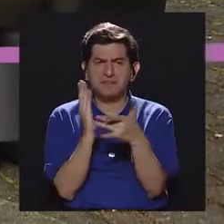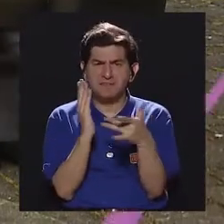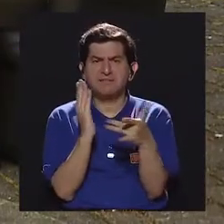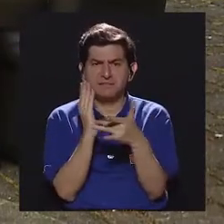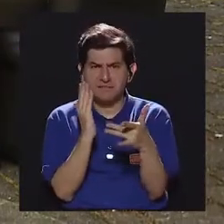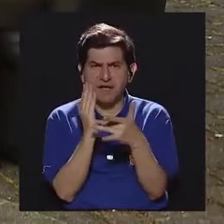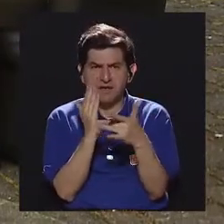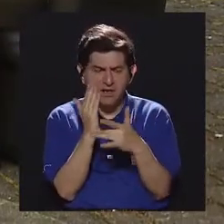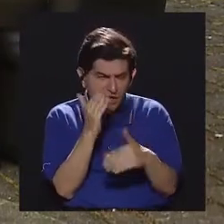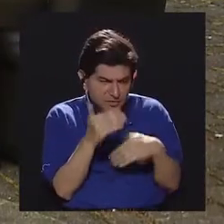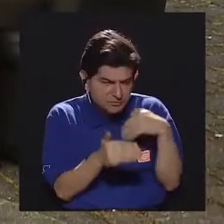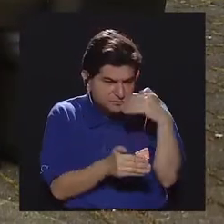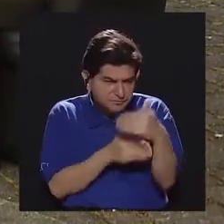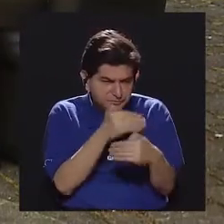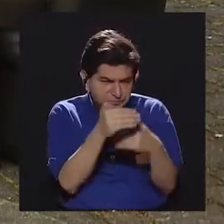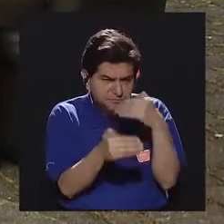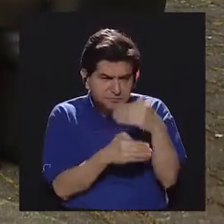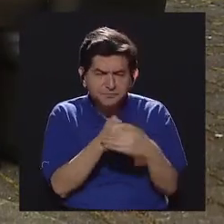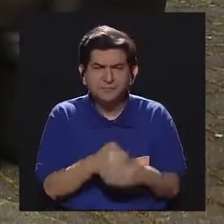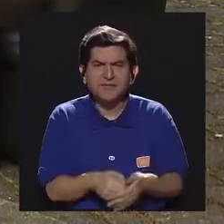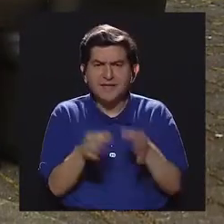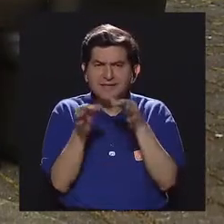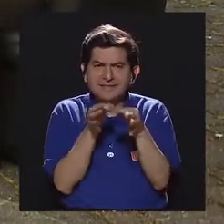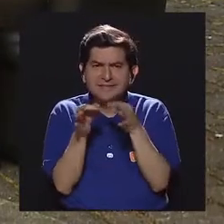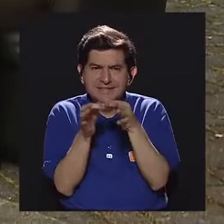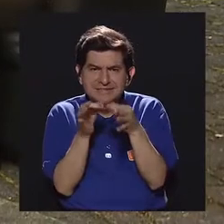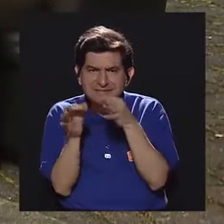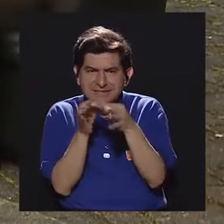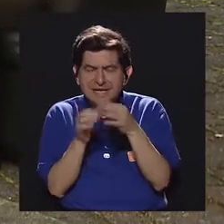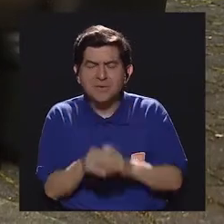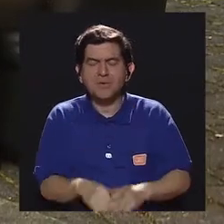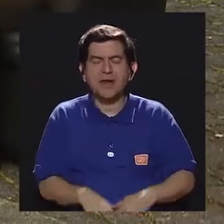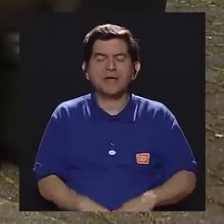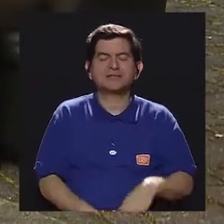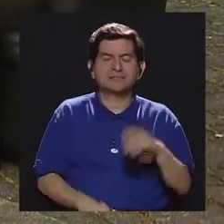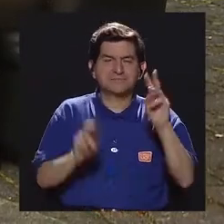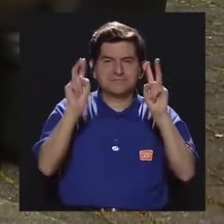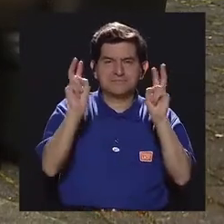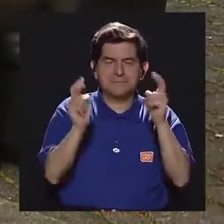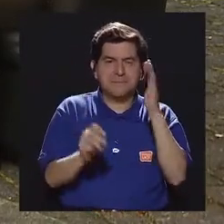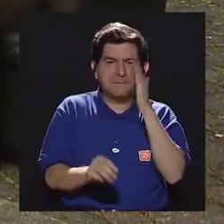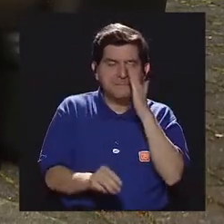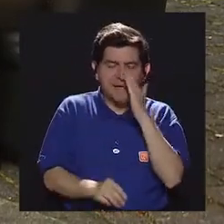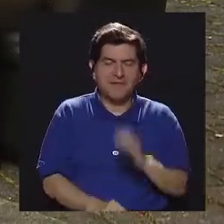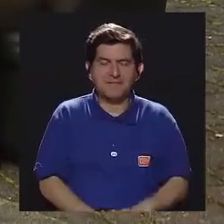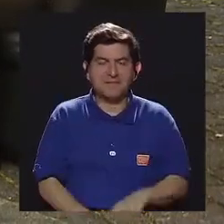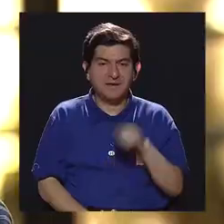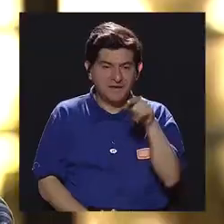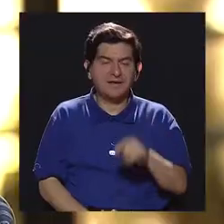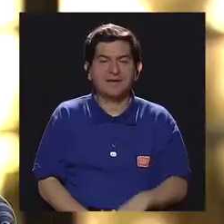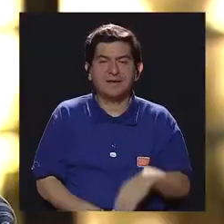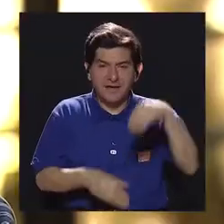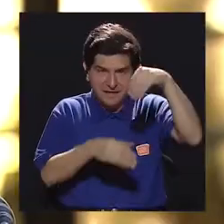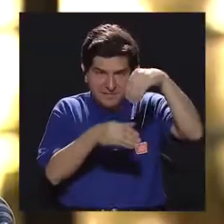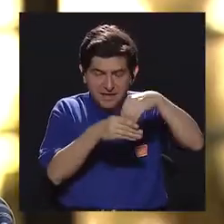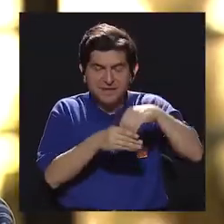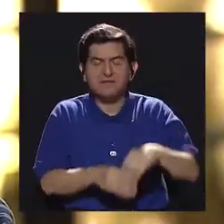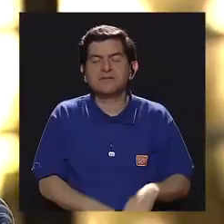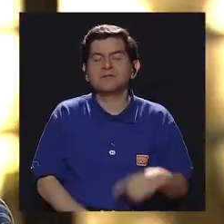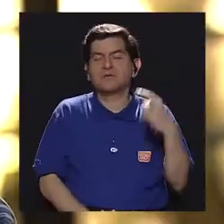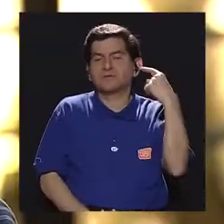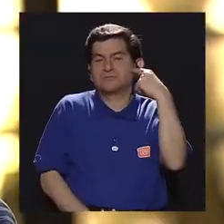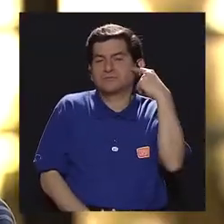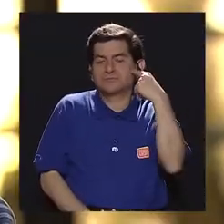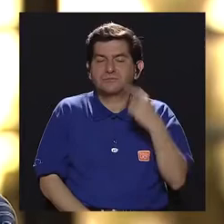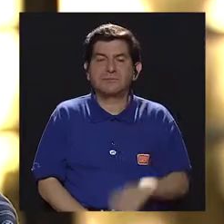hay técnicas de procesamiento de las células madre que hay en la pulpa dental del tercer molar, que por ejemplo en países